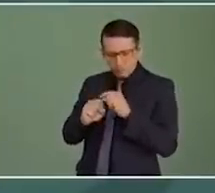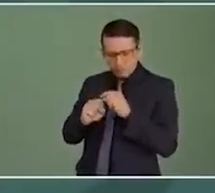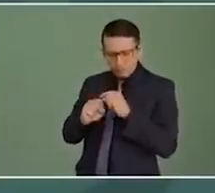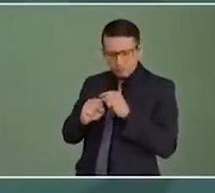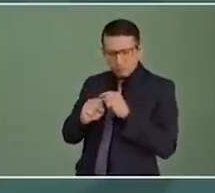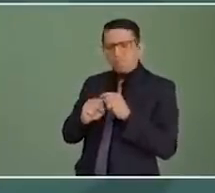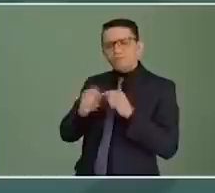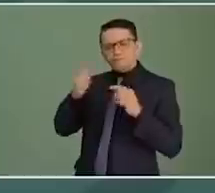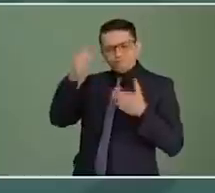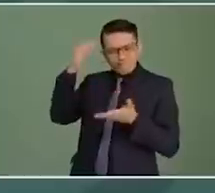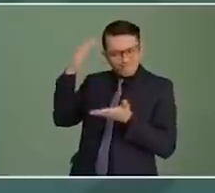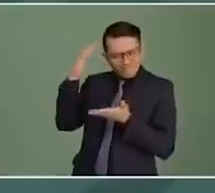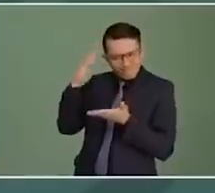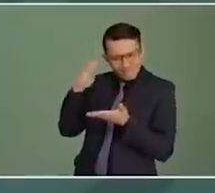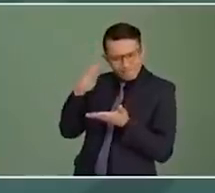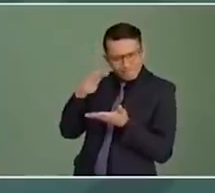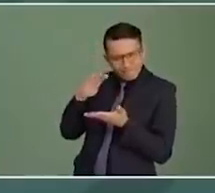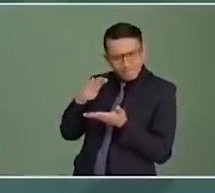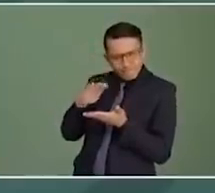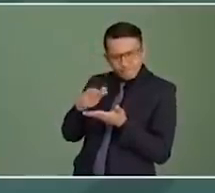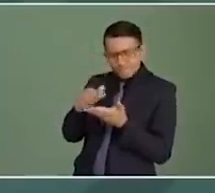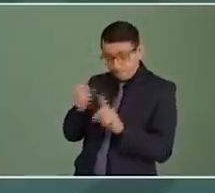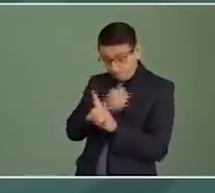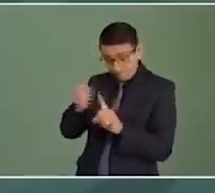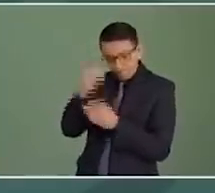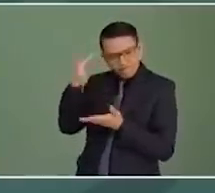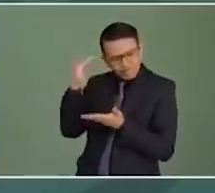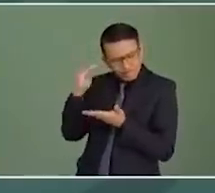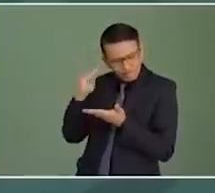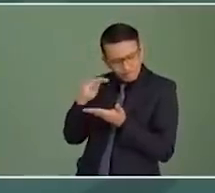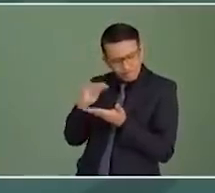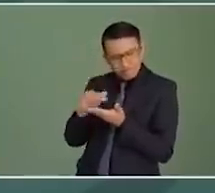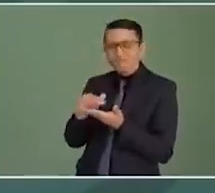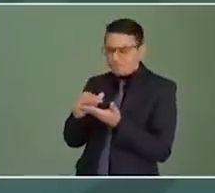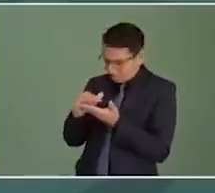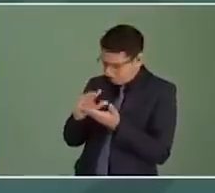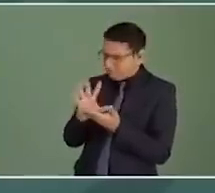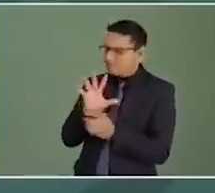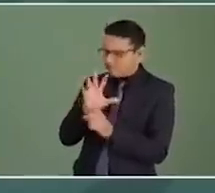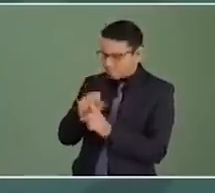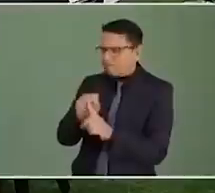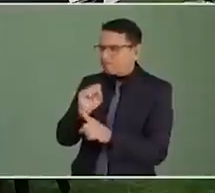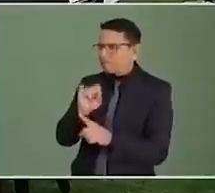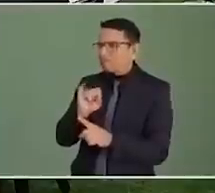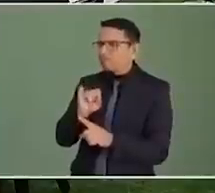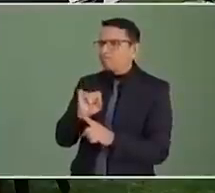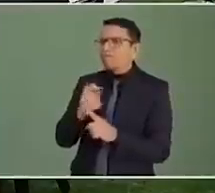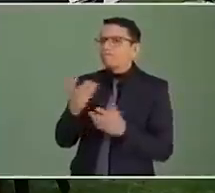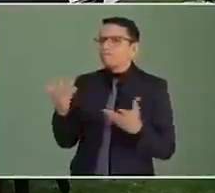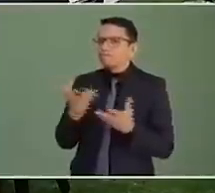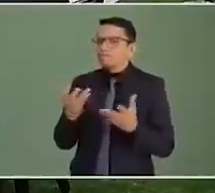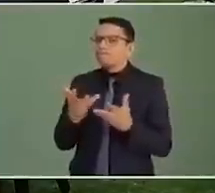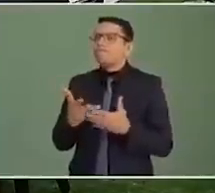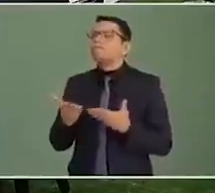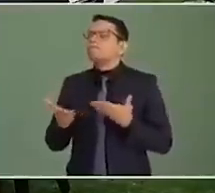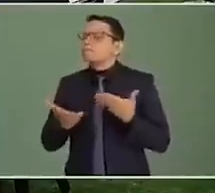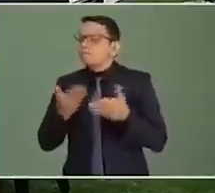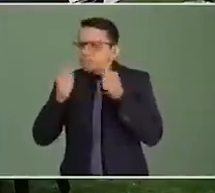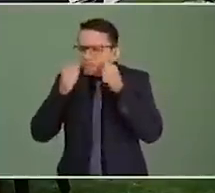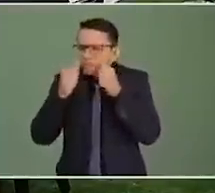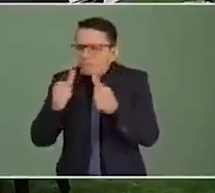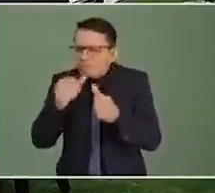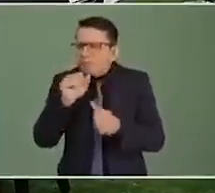reducir esa violencia considerablemente se había mantenido así